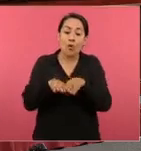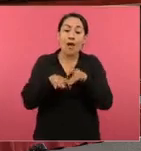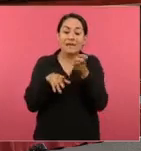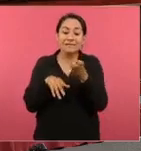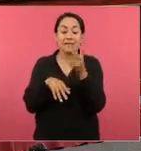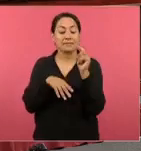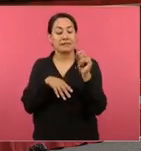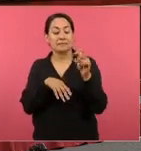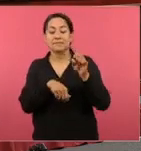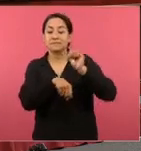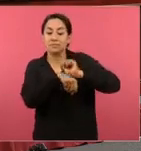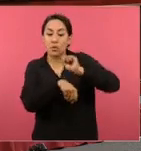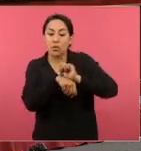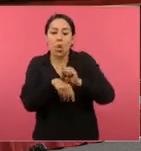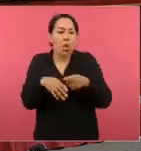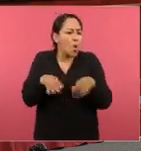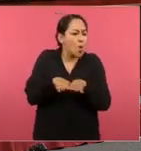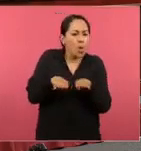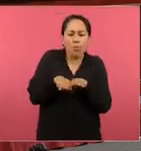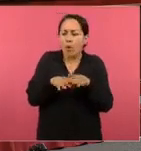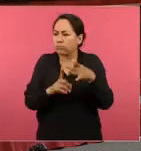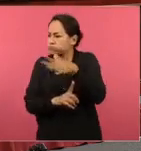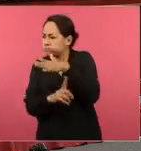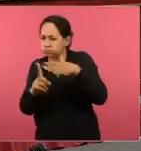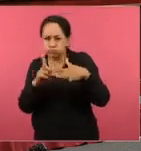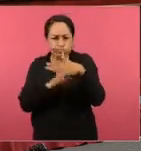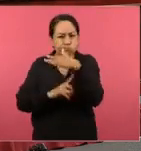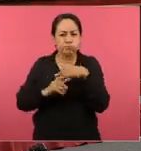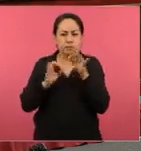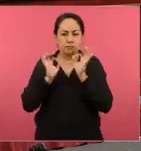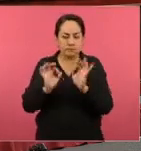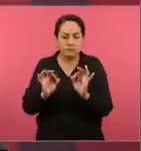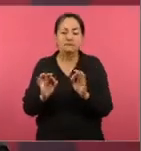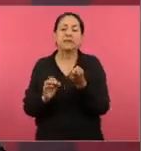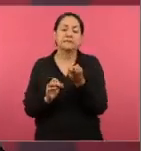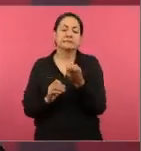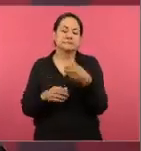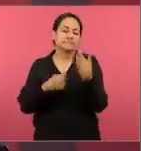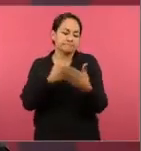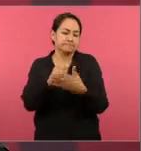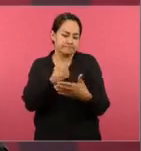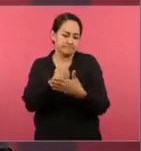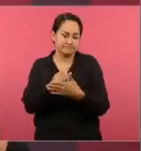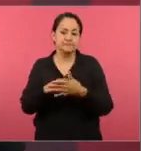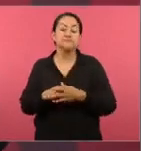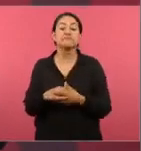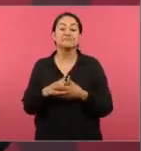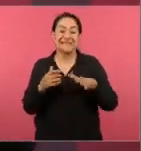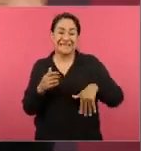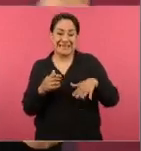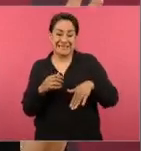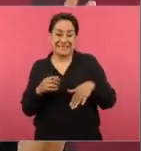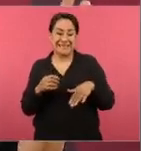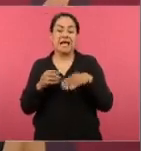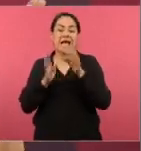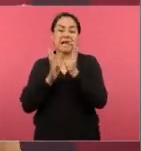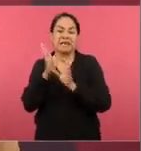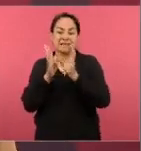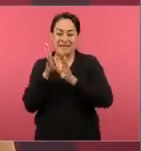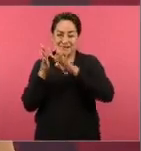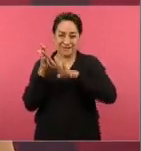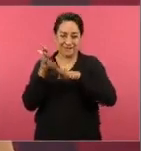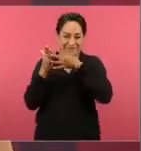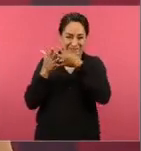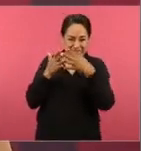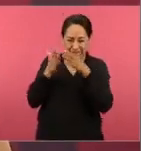la comunidad. Por eso el calendario que presentaba el maestro son situaciones específicas que no están para todos